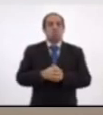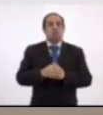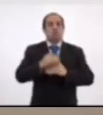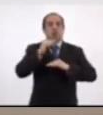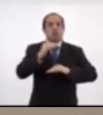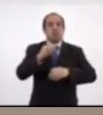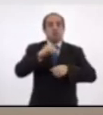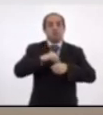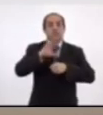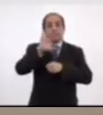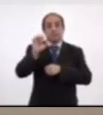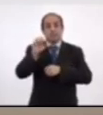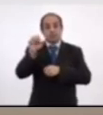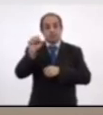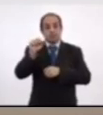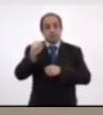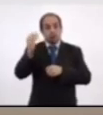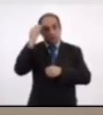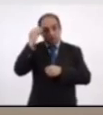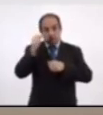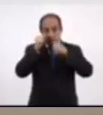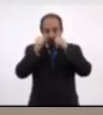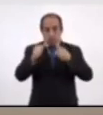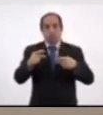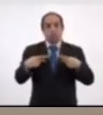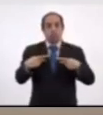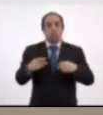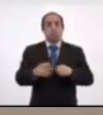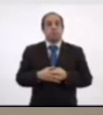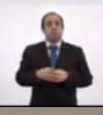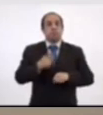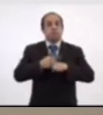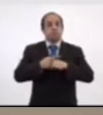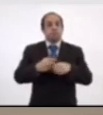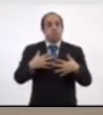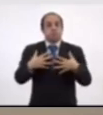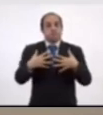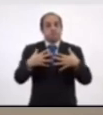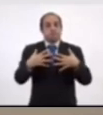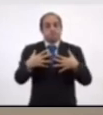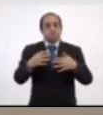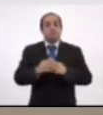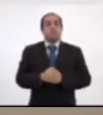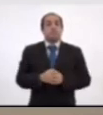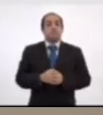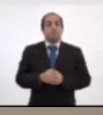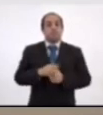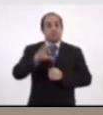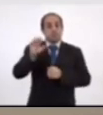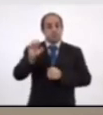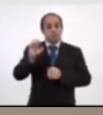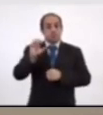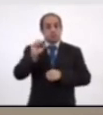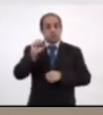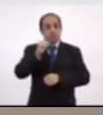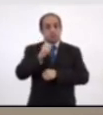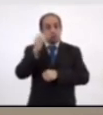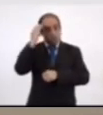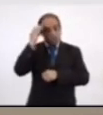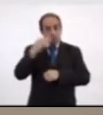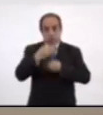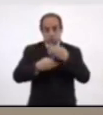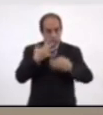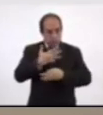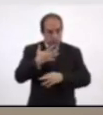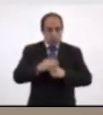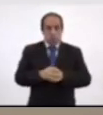de 560 camas para atender a pacientes con enfermedad respiratoria aguda grave. 560 camas era todo con lo que